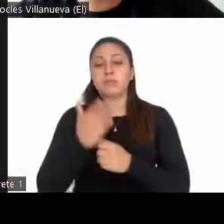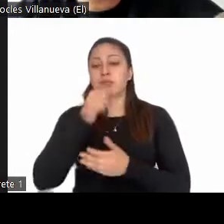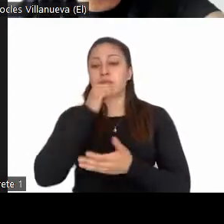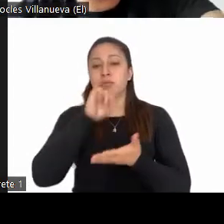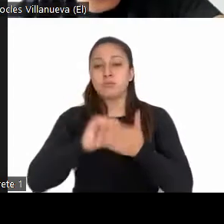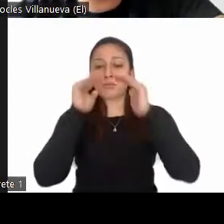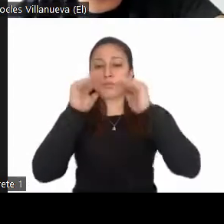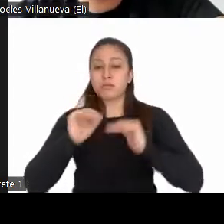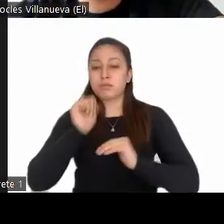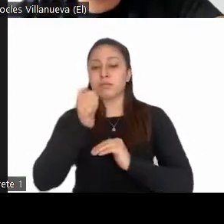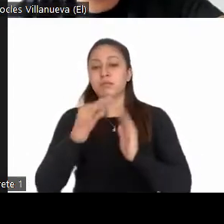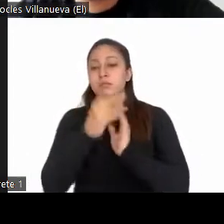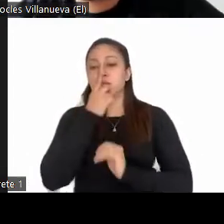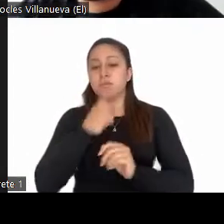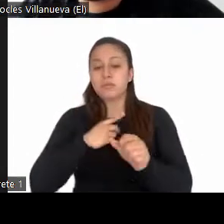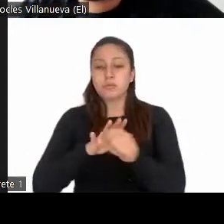siguiente numeral del orden del día.